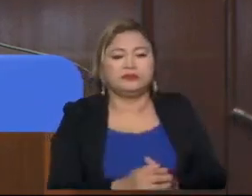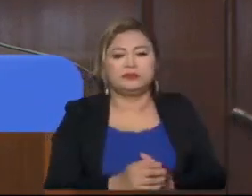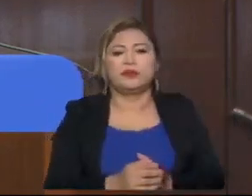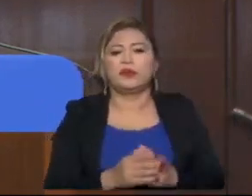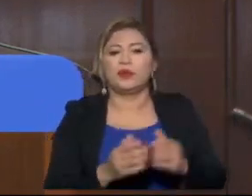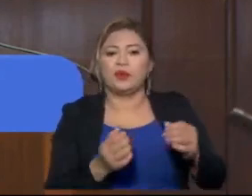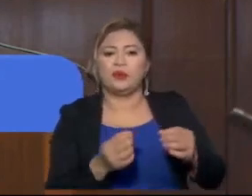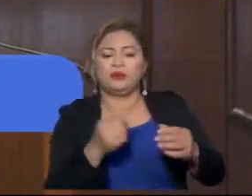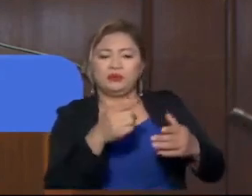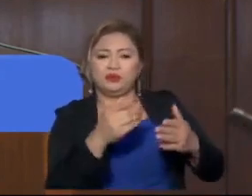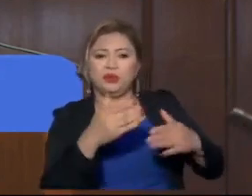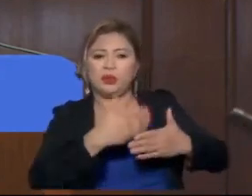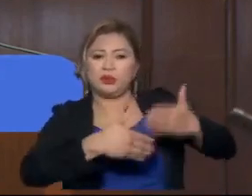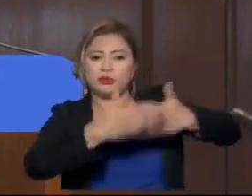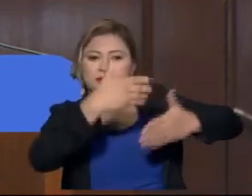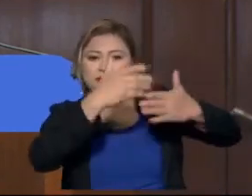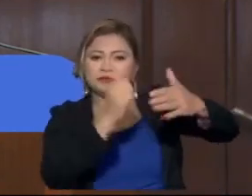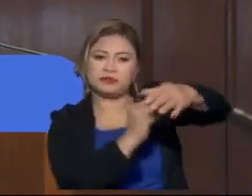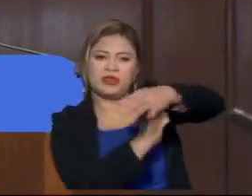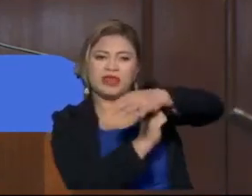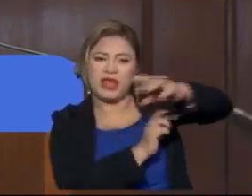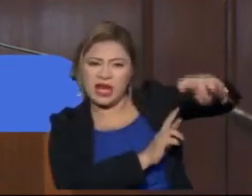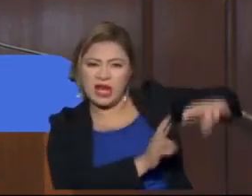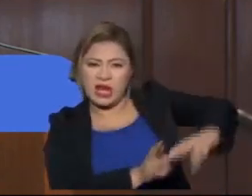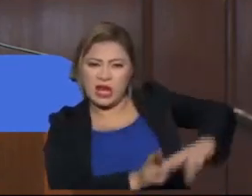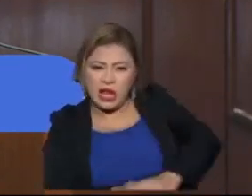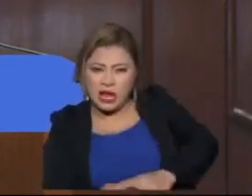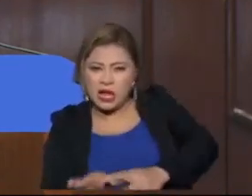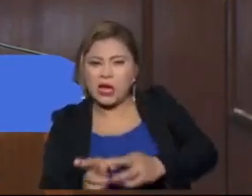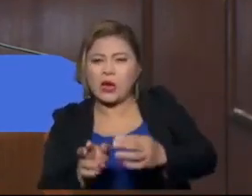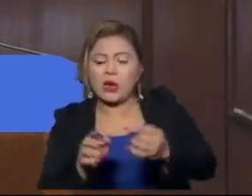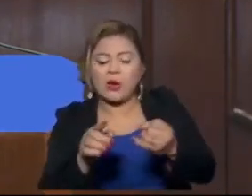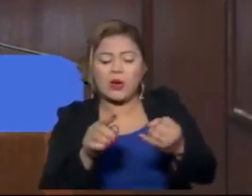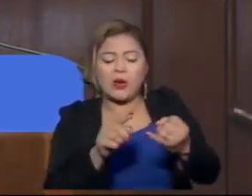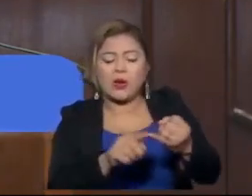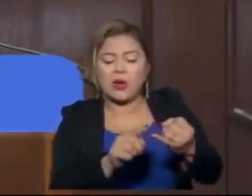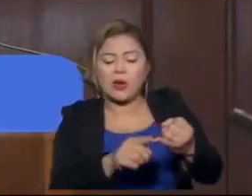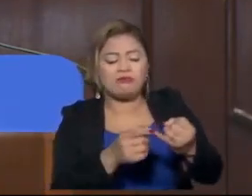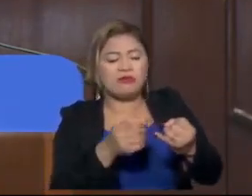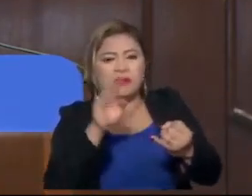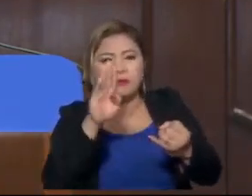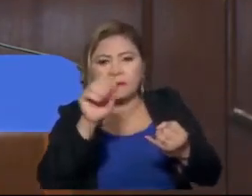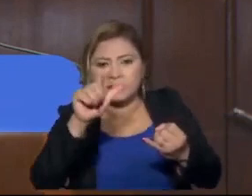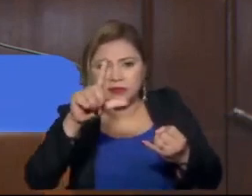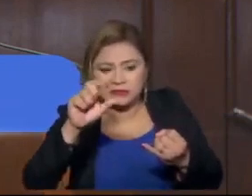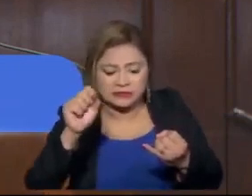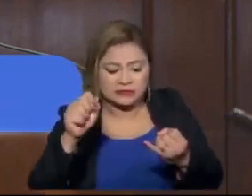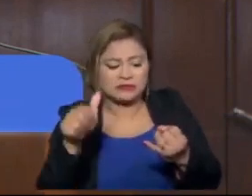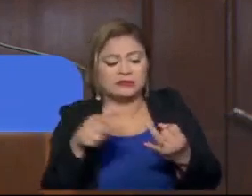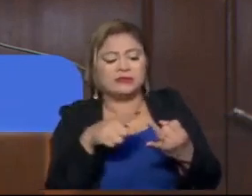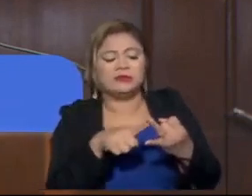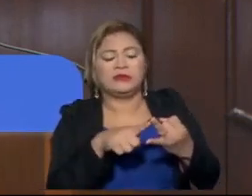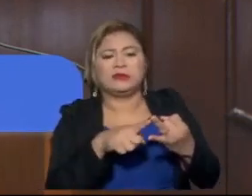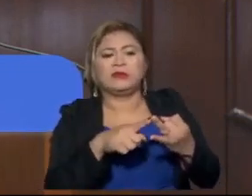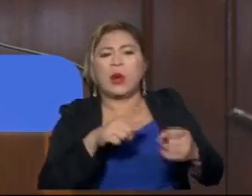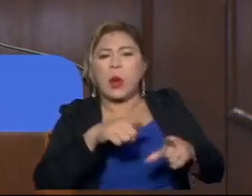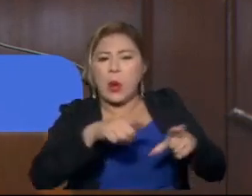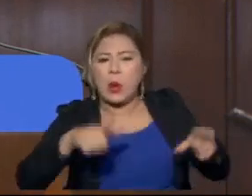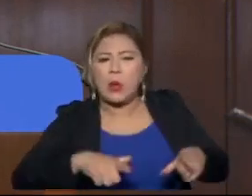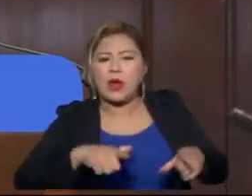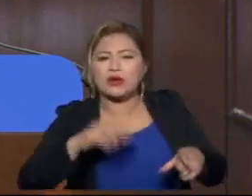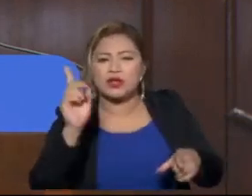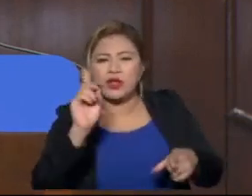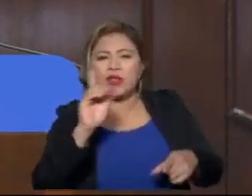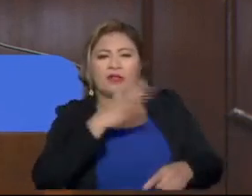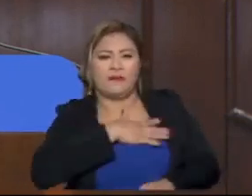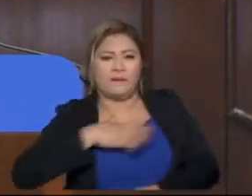Construcción de puentes sobre río Lirí, Quebrada Ancha, Río Balsa y el de Pueblo Nuevo en la comarca